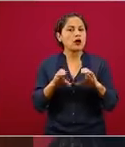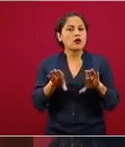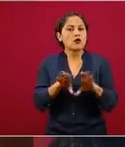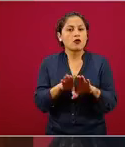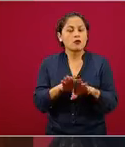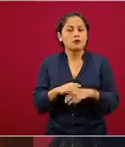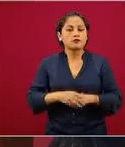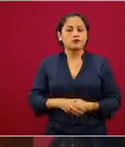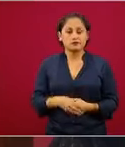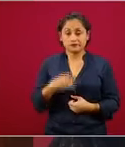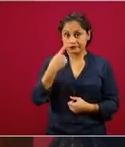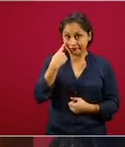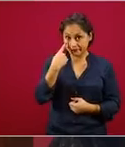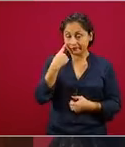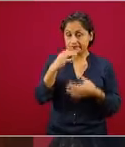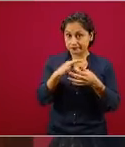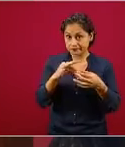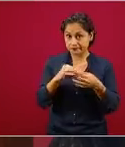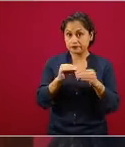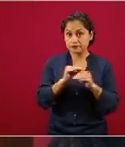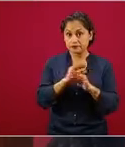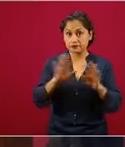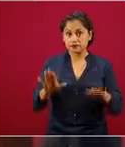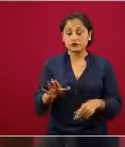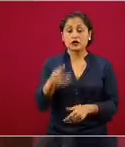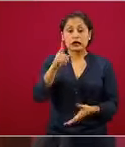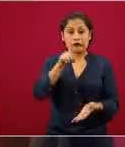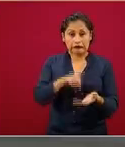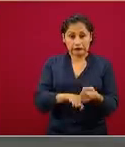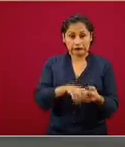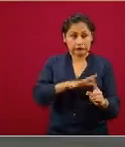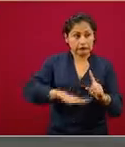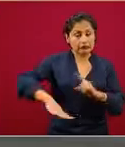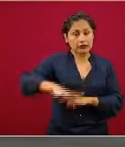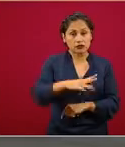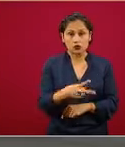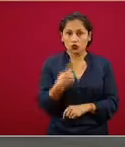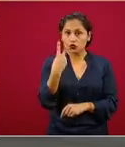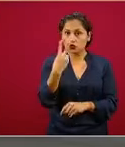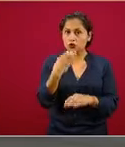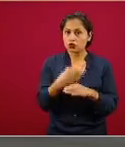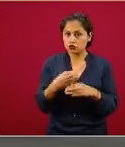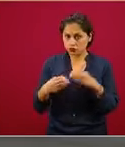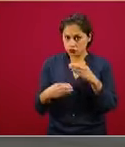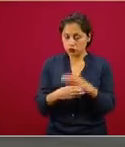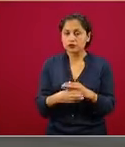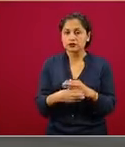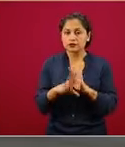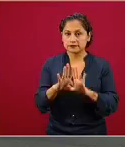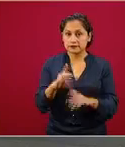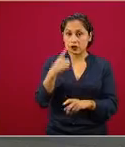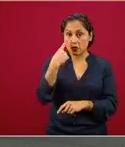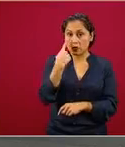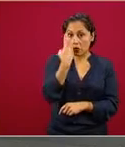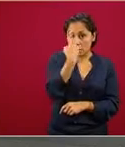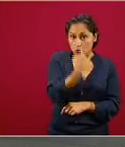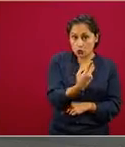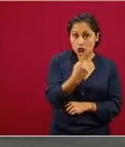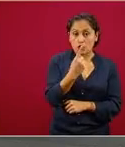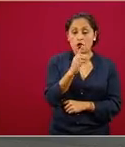más clara, existen dos elementos que le llamamos los bienes públicos a